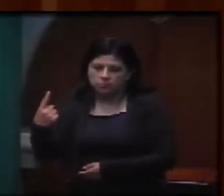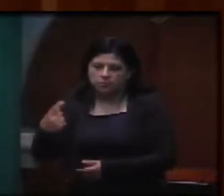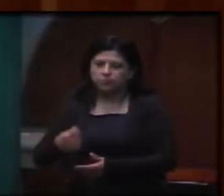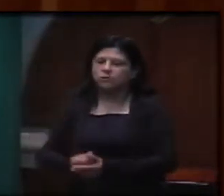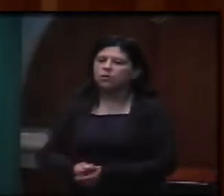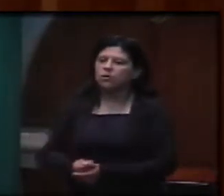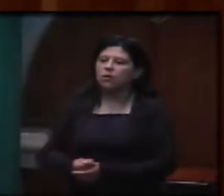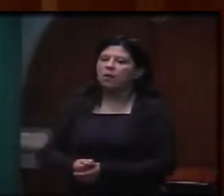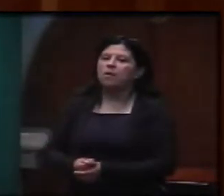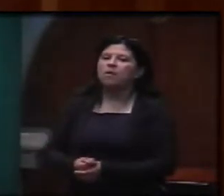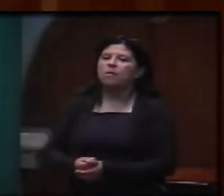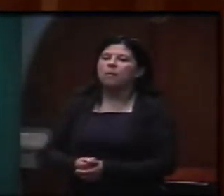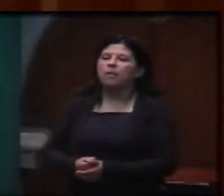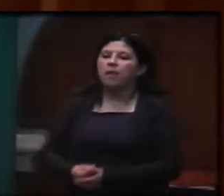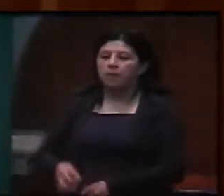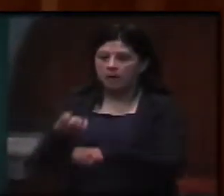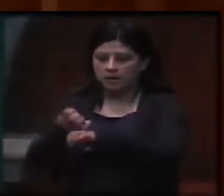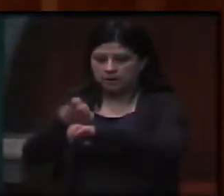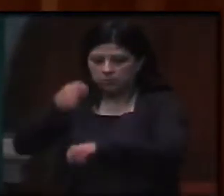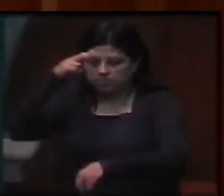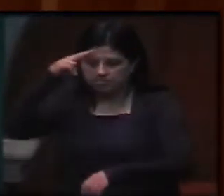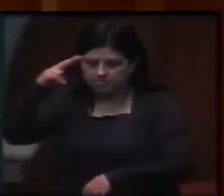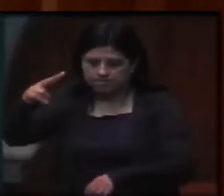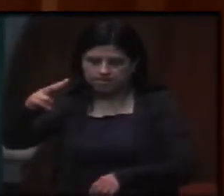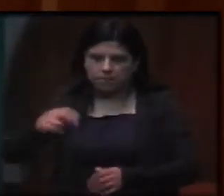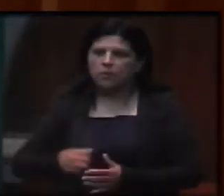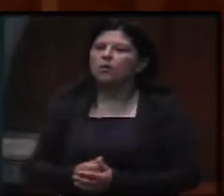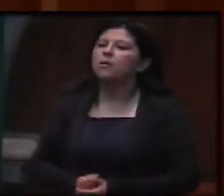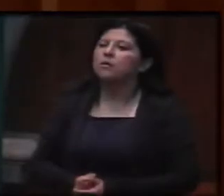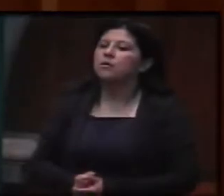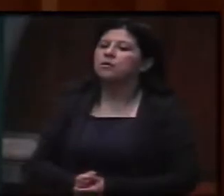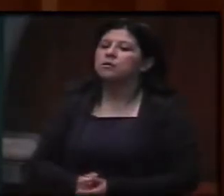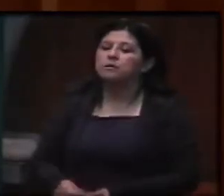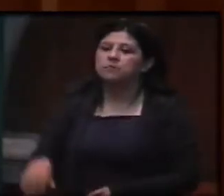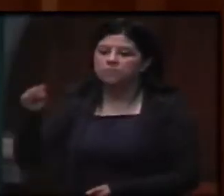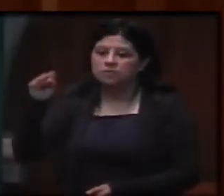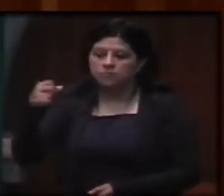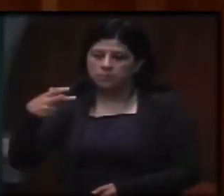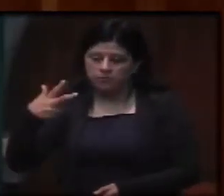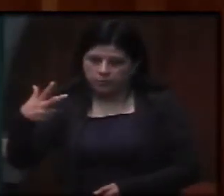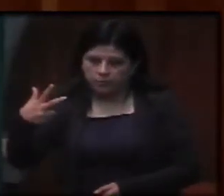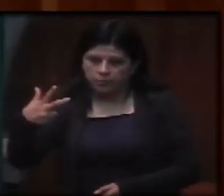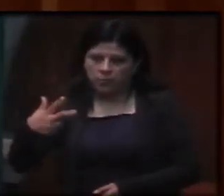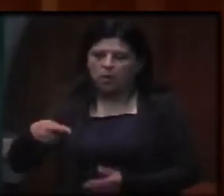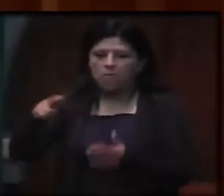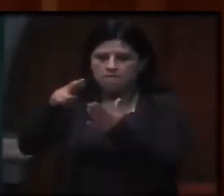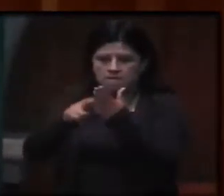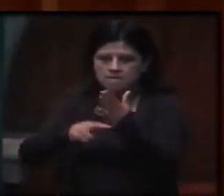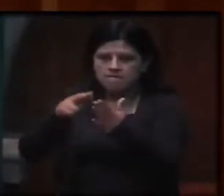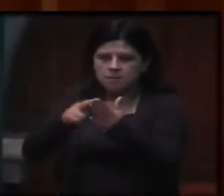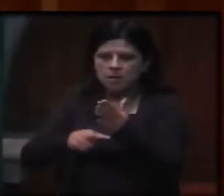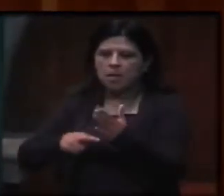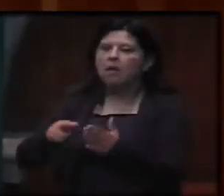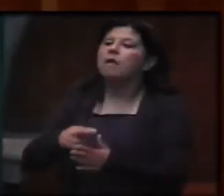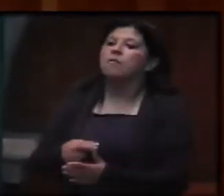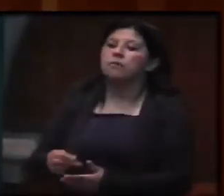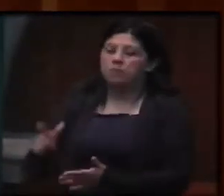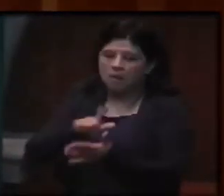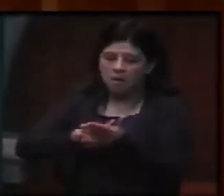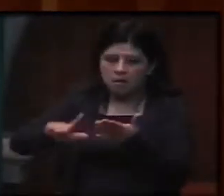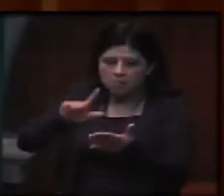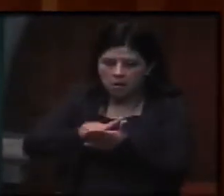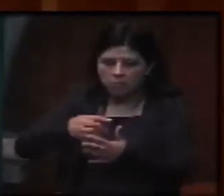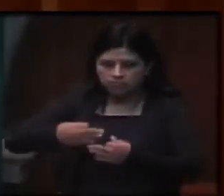del Estado Libre y Soberano de México y 68 del Reglamento del Poder Legislativo del Estado